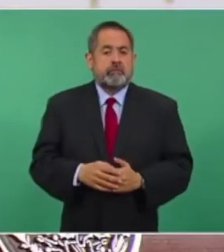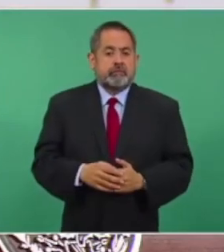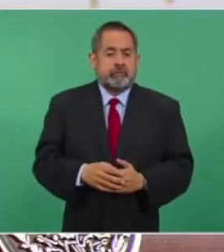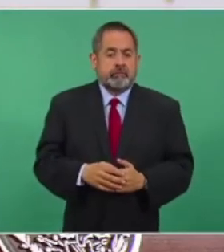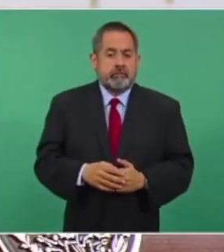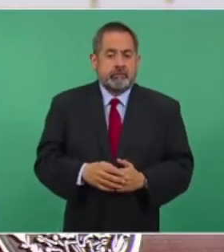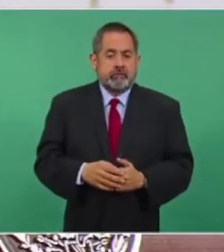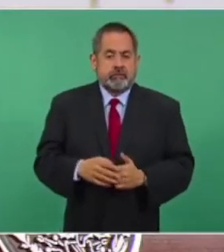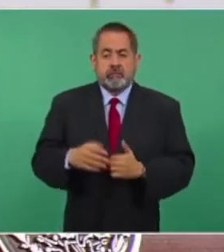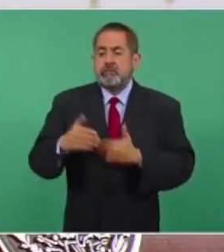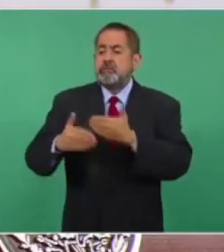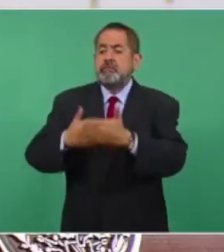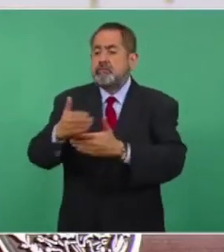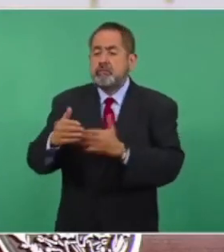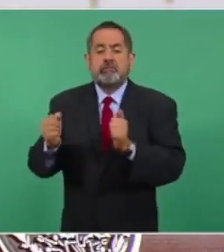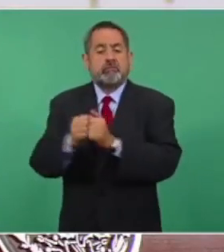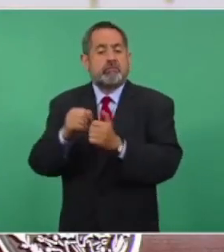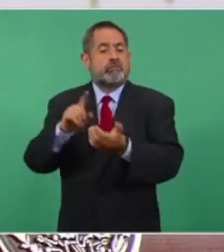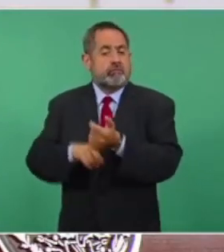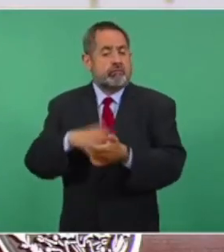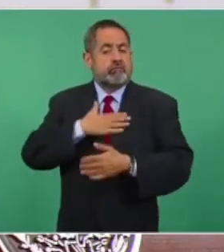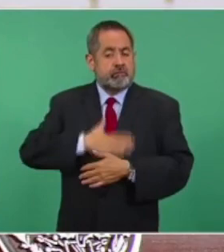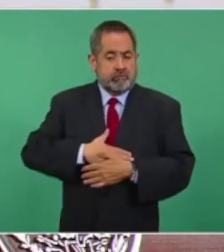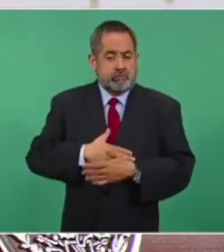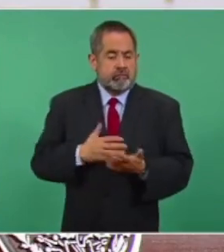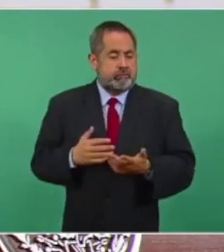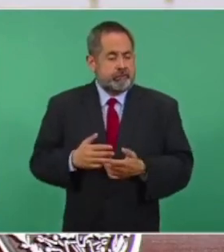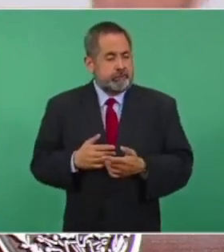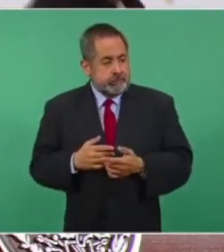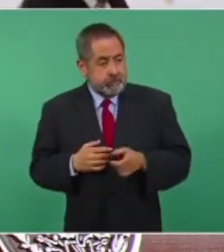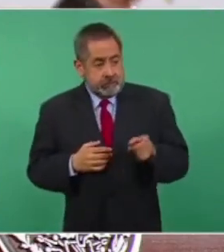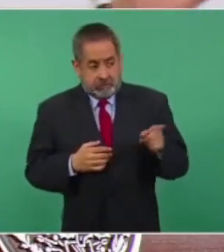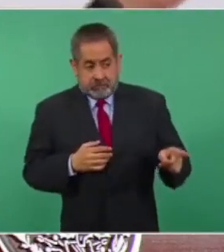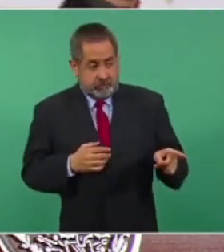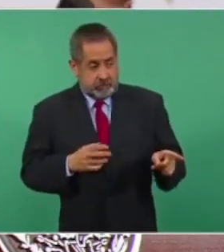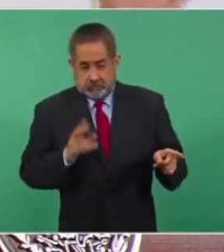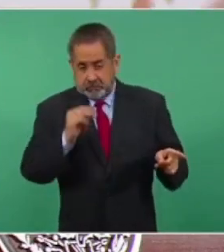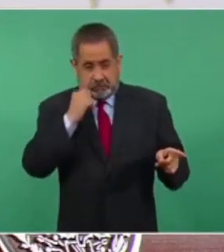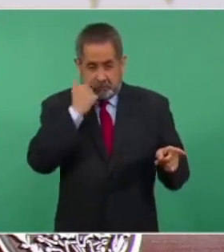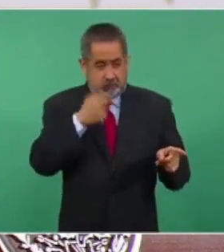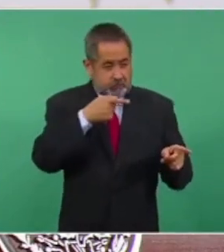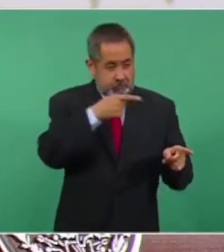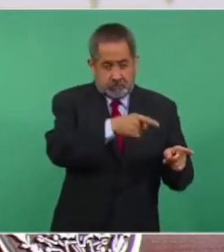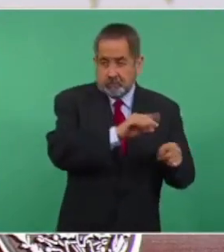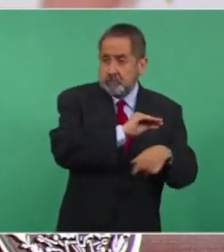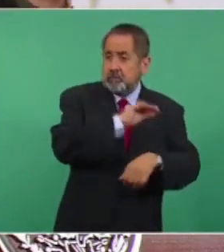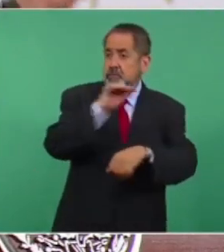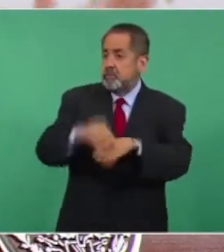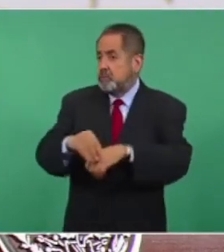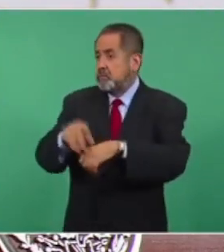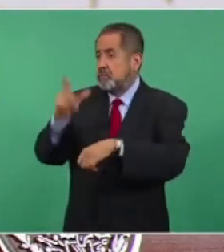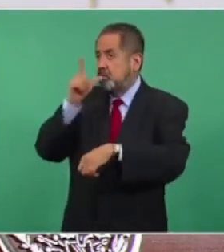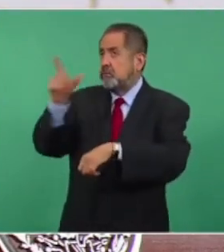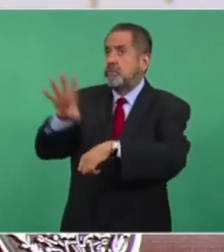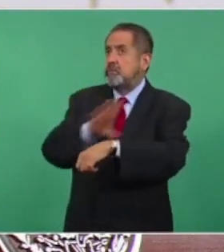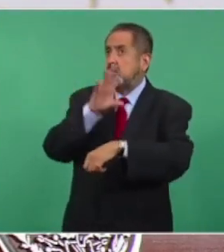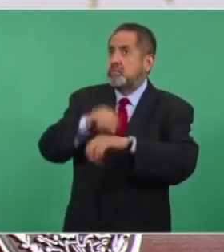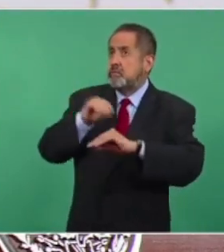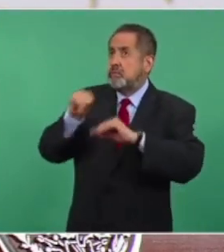o progreso con justicia. Entonces, como ustedes no van a poder